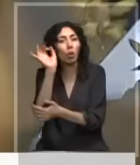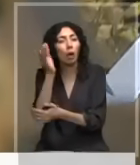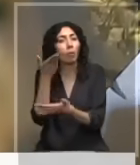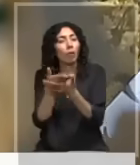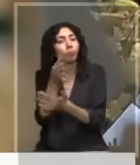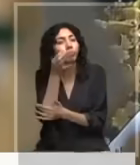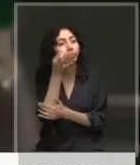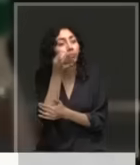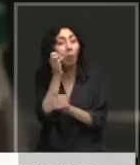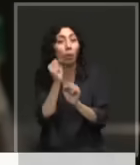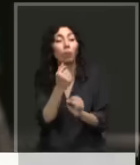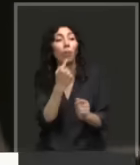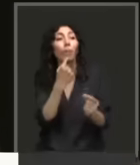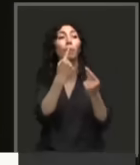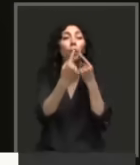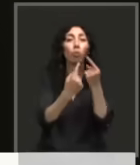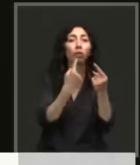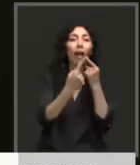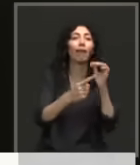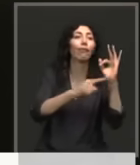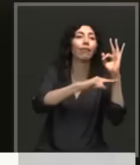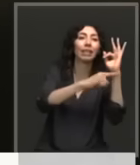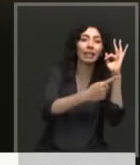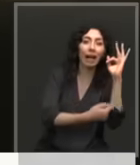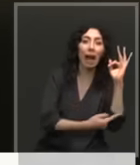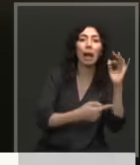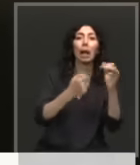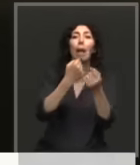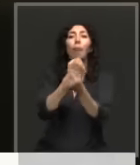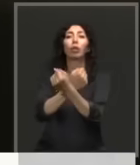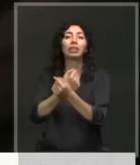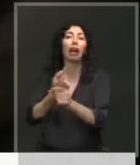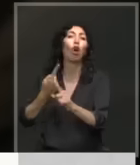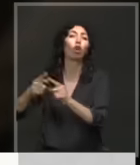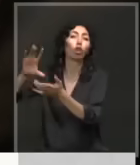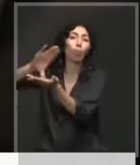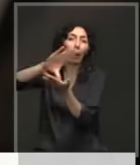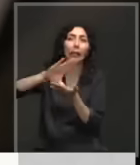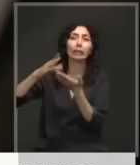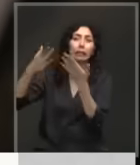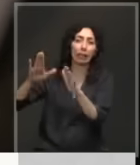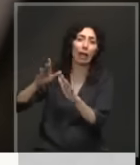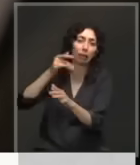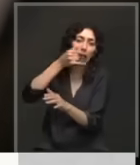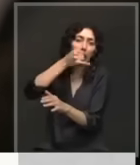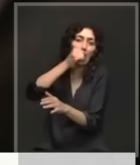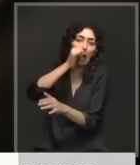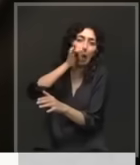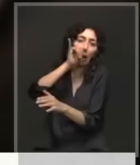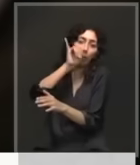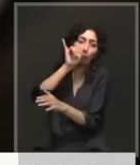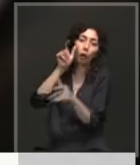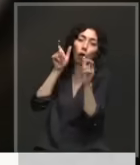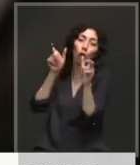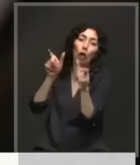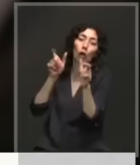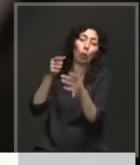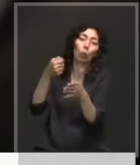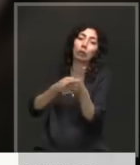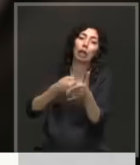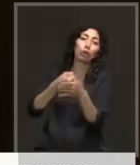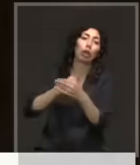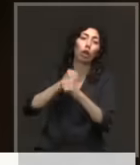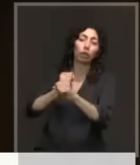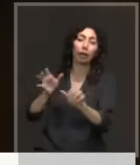ahí podamos preguntarle a fiscales, policías de otros países que llevan tiempo lidiando con la omnipresencia de la mayor